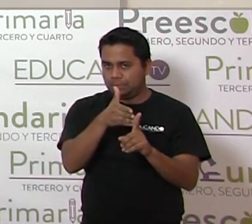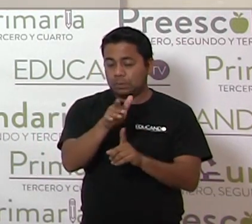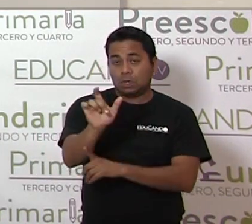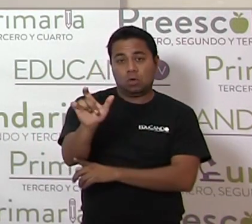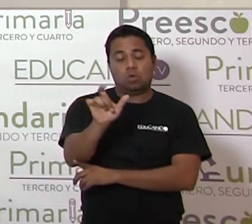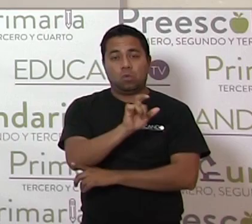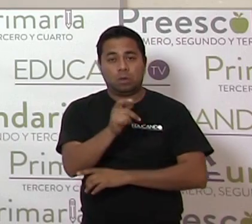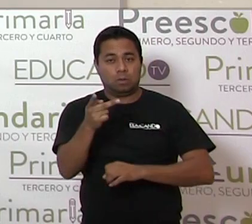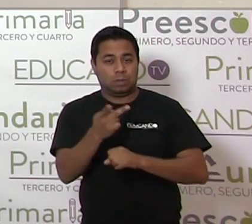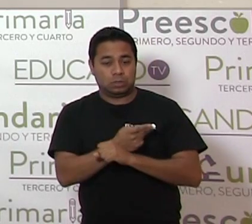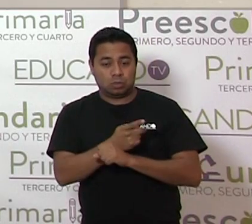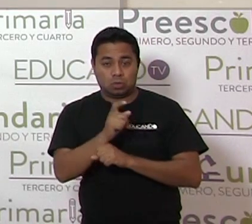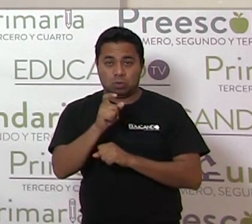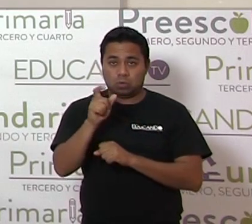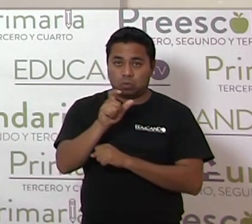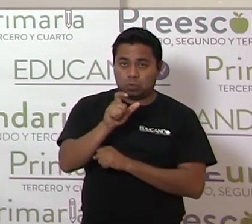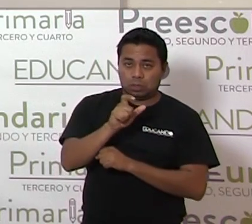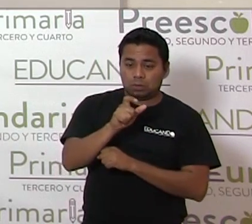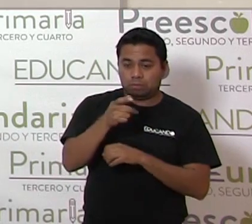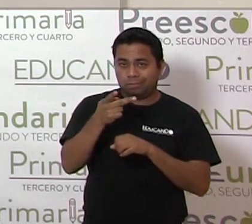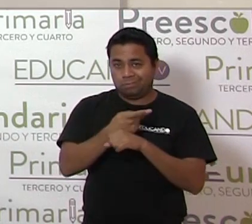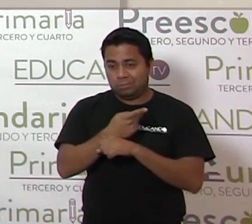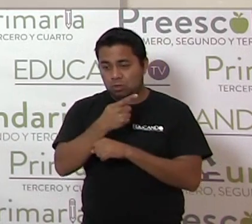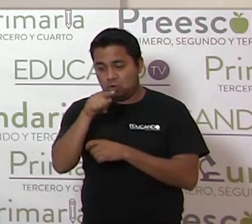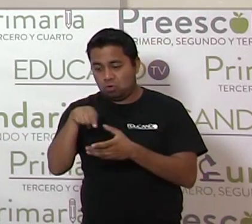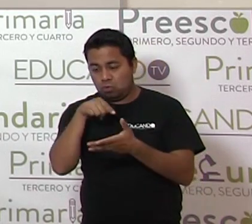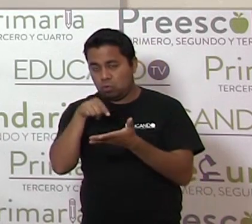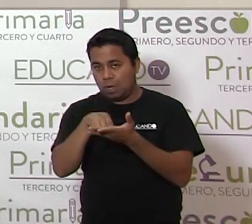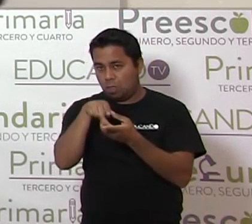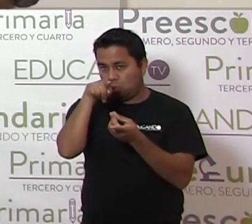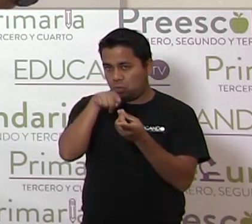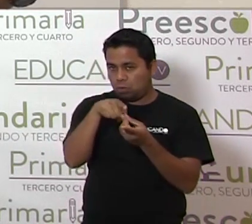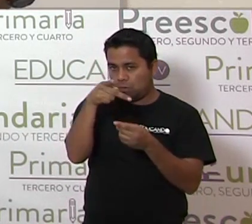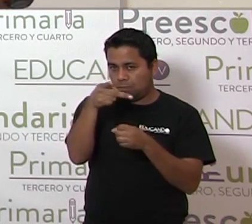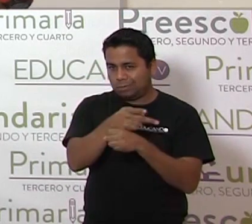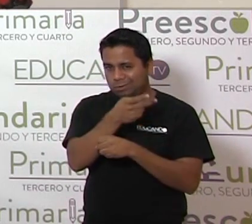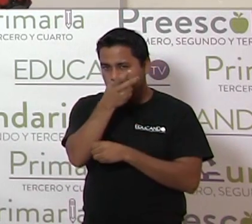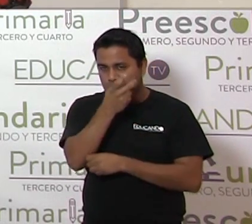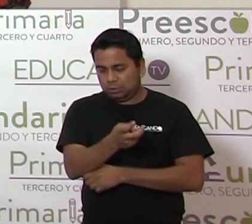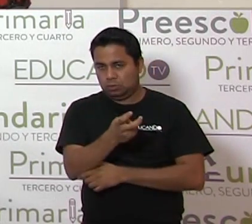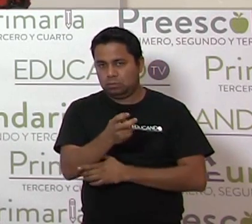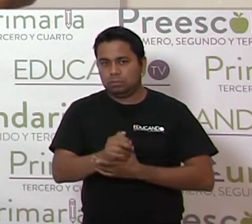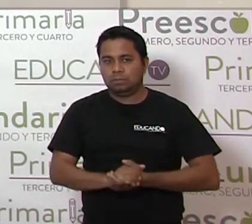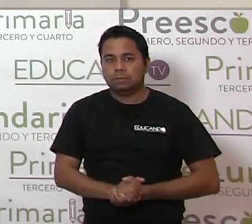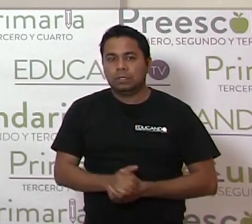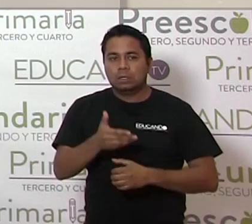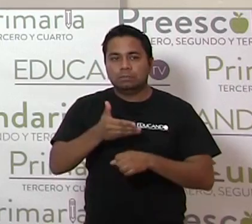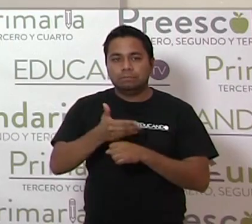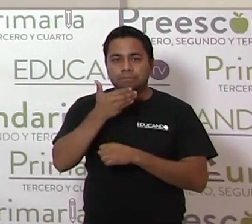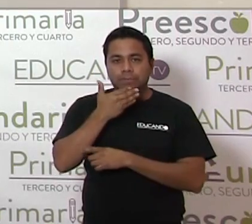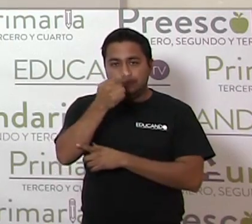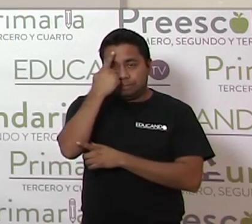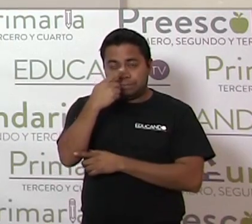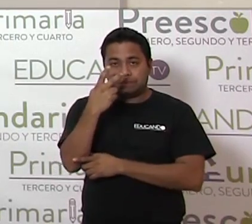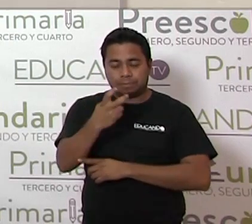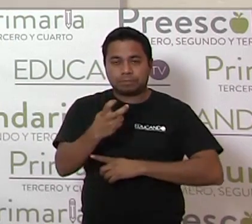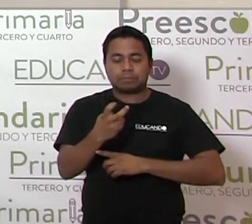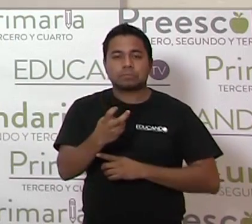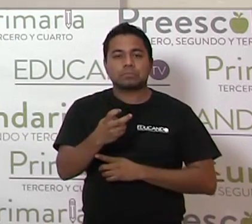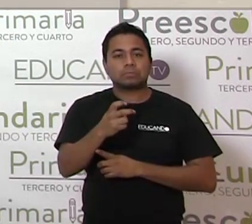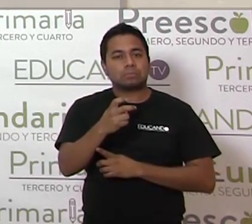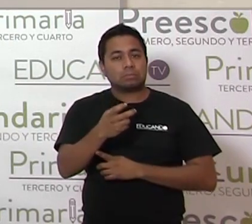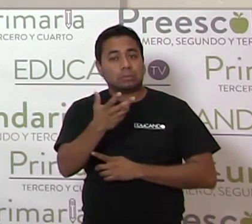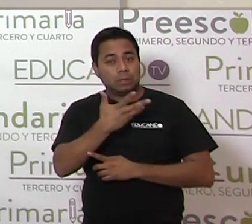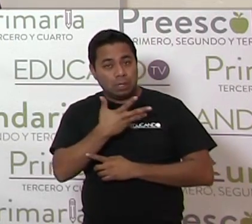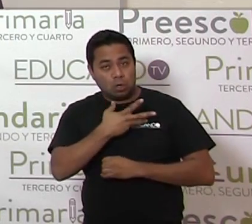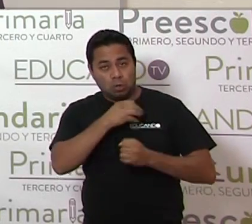determinar en qué momento y en qué lugar preciso ocurrió dicho acontecimiento. Muy bien, para ello,